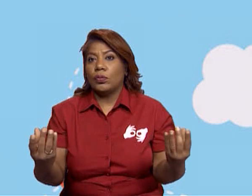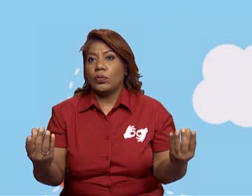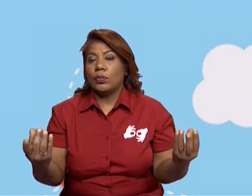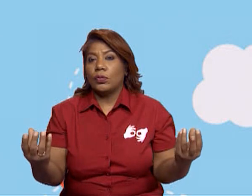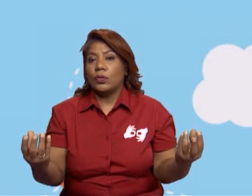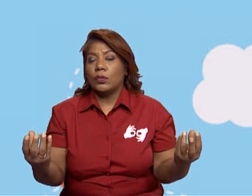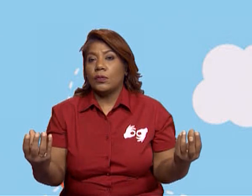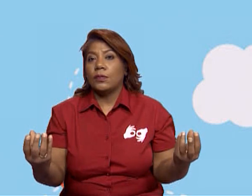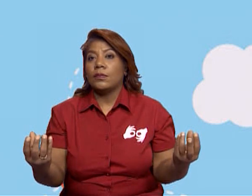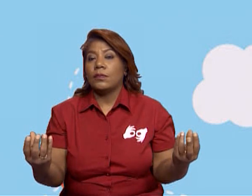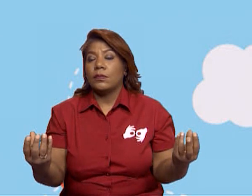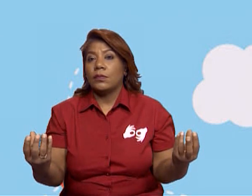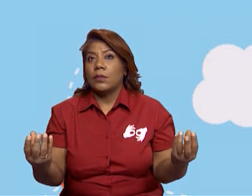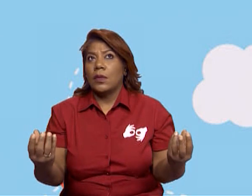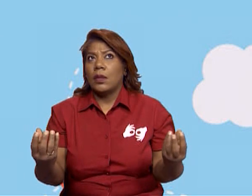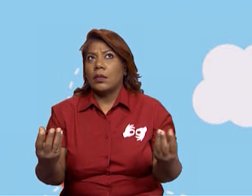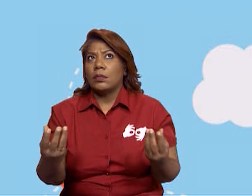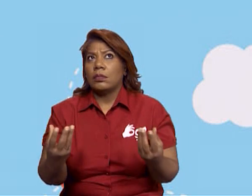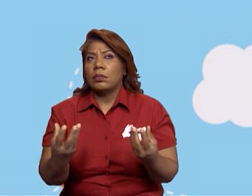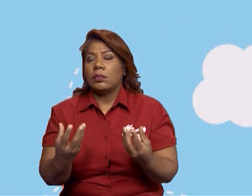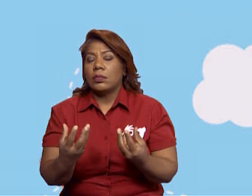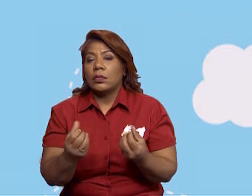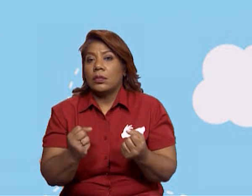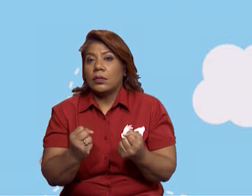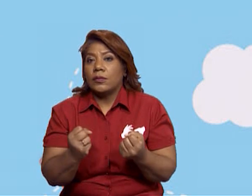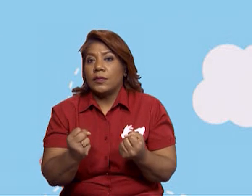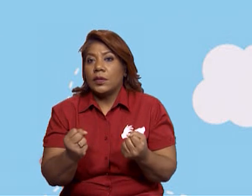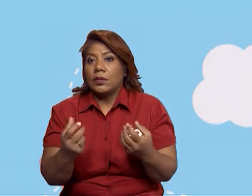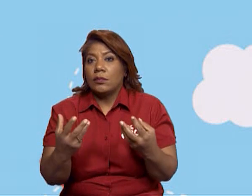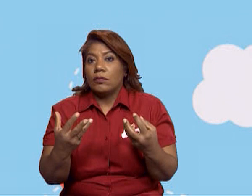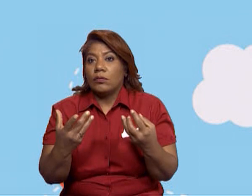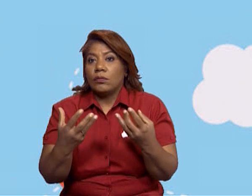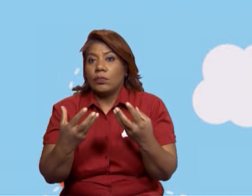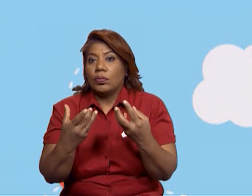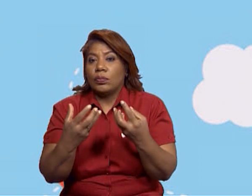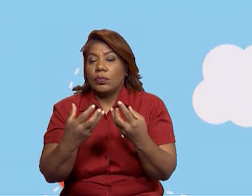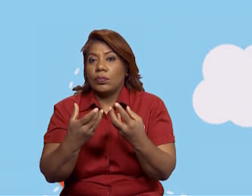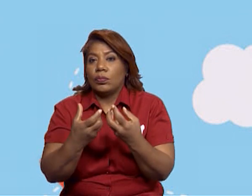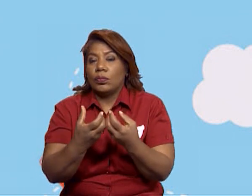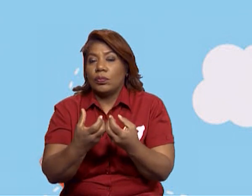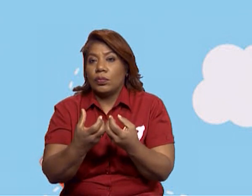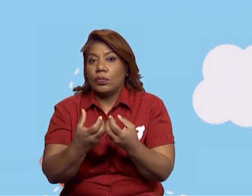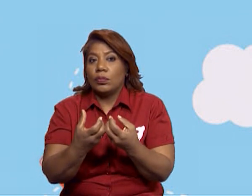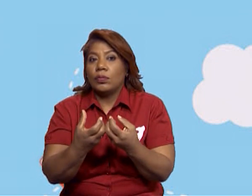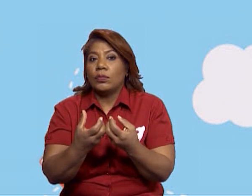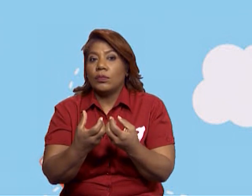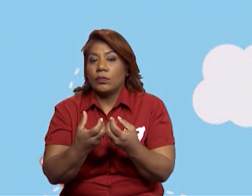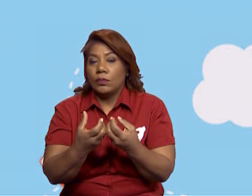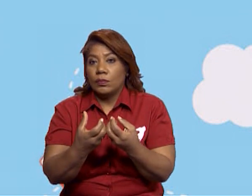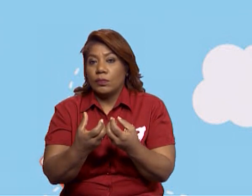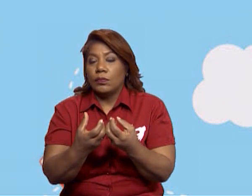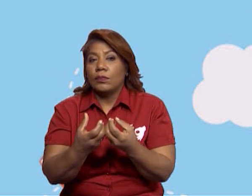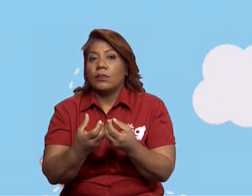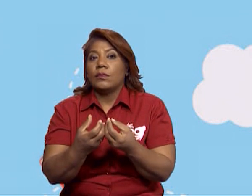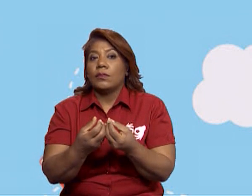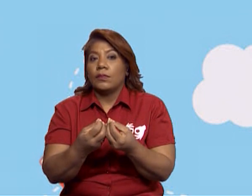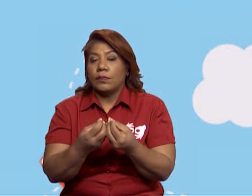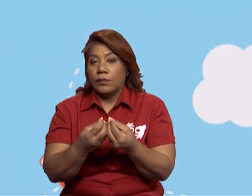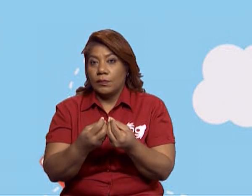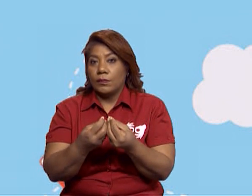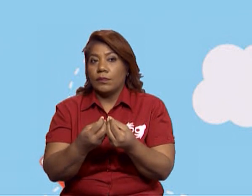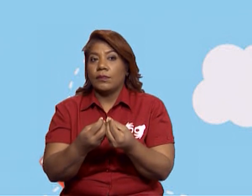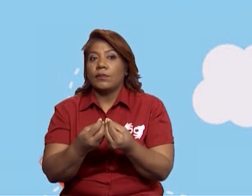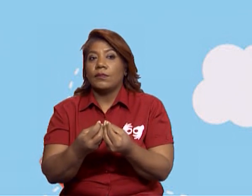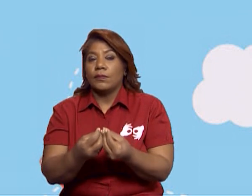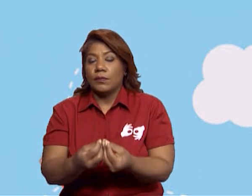Al enfriarse y perder calor, las partículas se mueven cada vez menos y se acercan entre